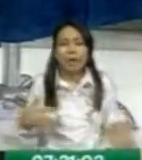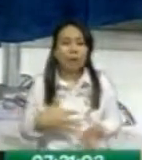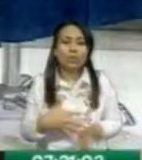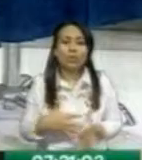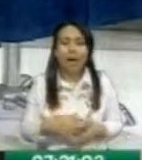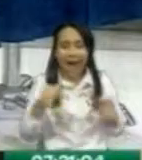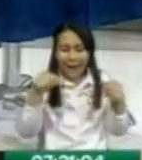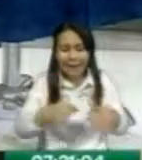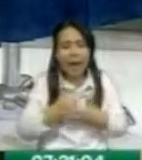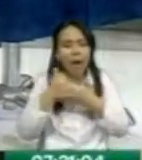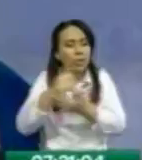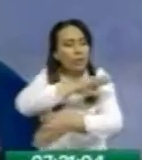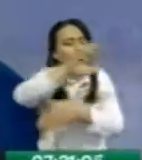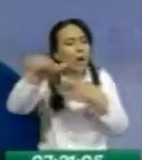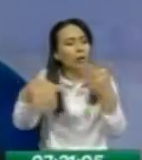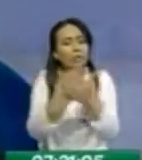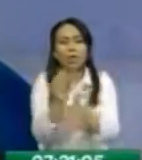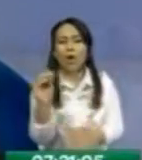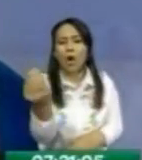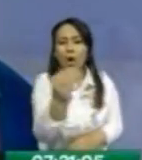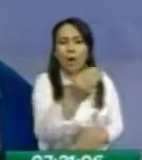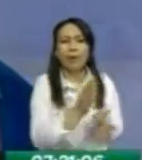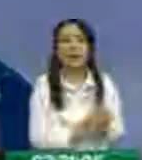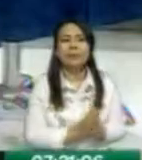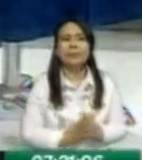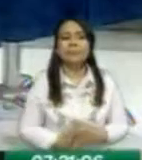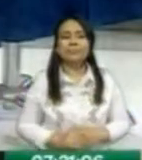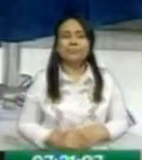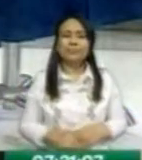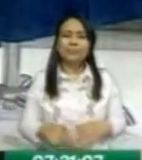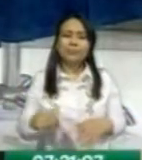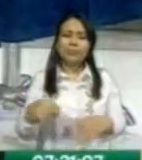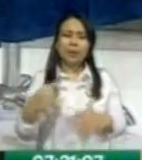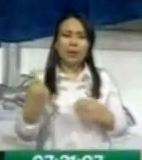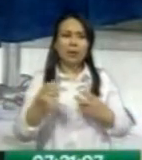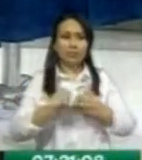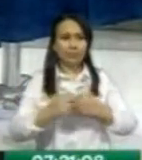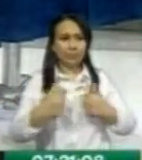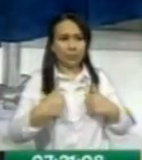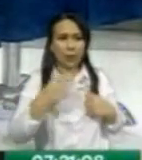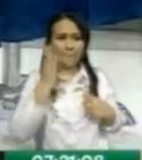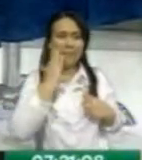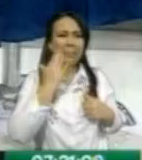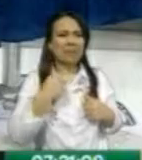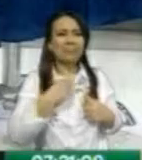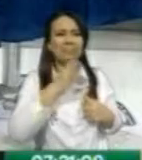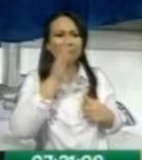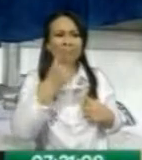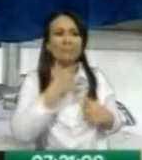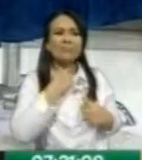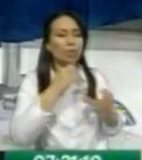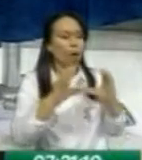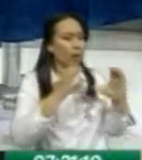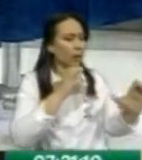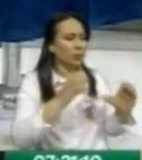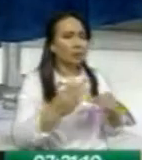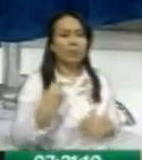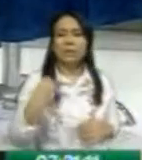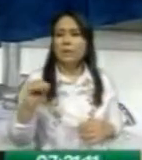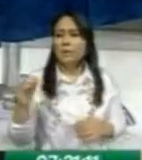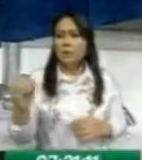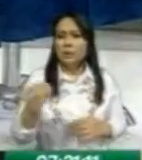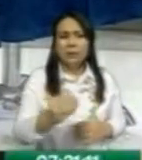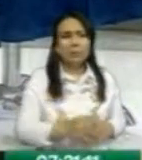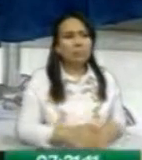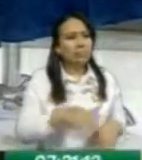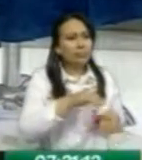Aquí beneficiamos a todos los jóvenes que deseen. Bueno, y otro de los problemas, ¿verdad? Soy madre de familia y siempre me gusta conversar con los jóvenes y le